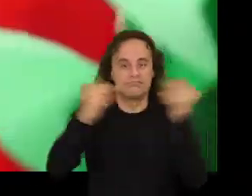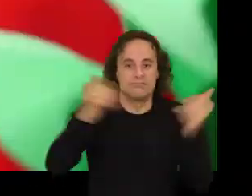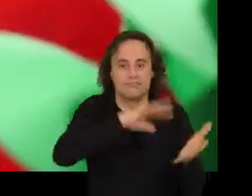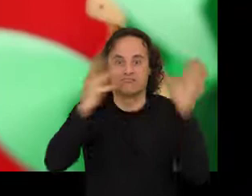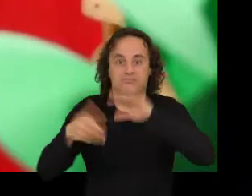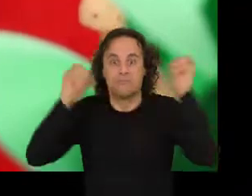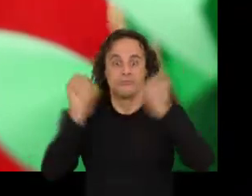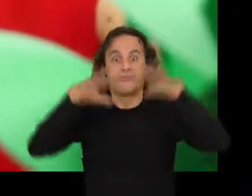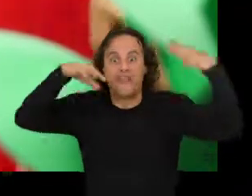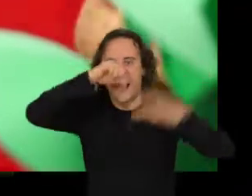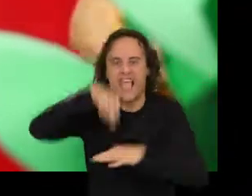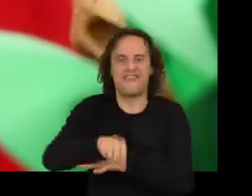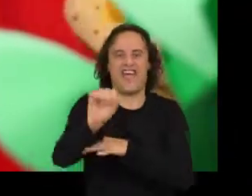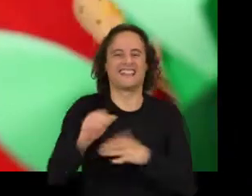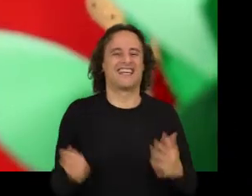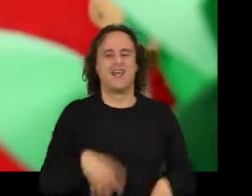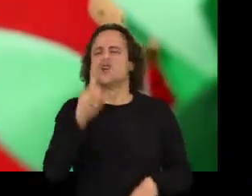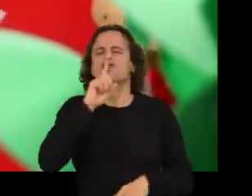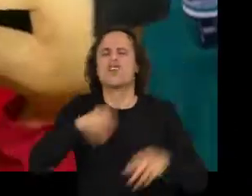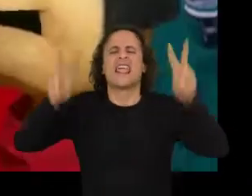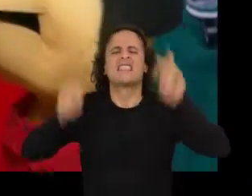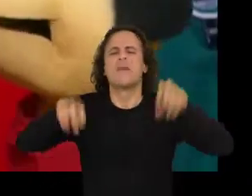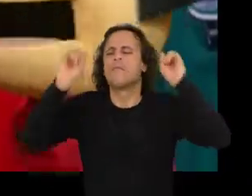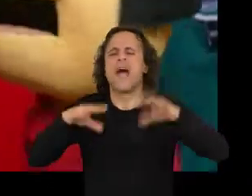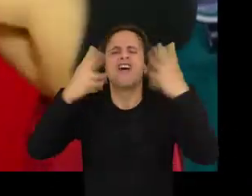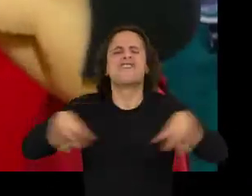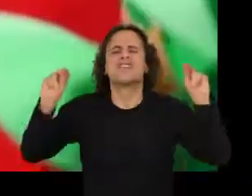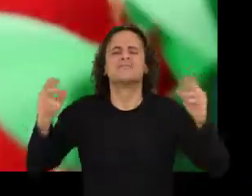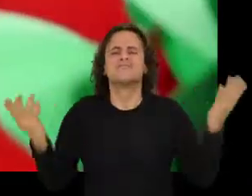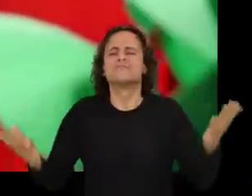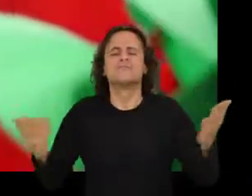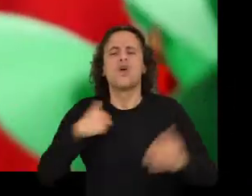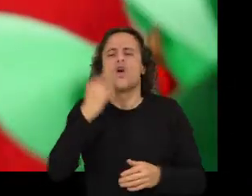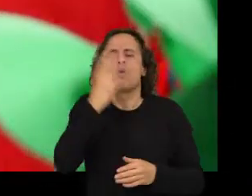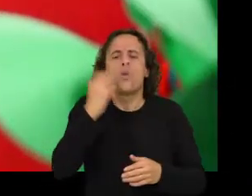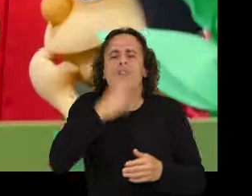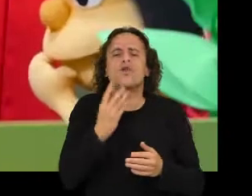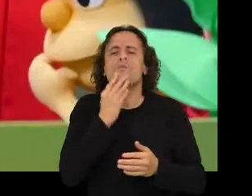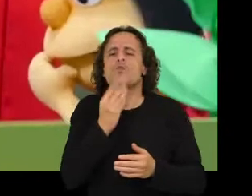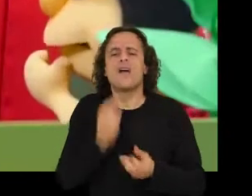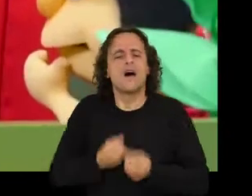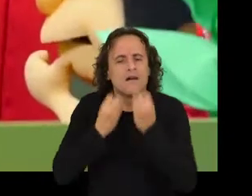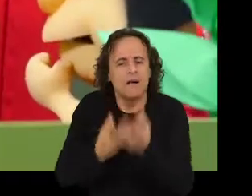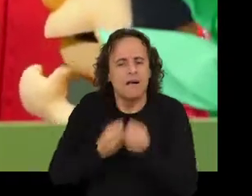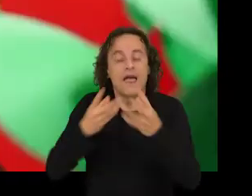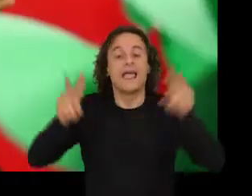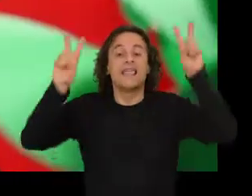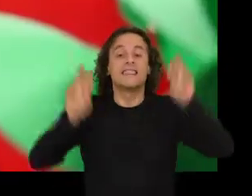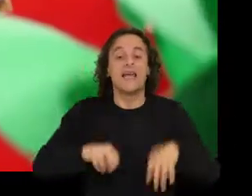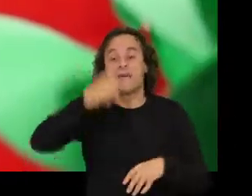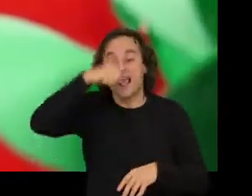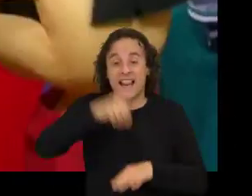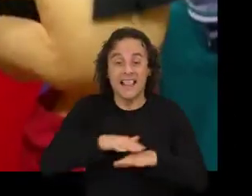en elefante. ¡Calade coa maxia! Vou contar o conto de Murguía. O do neno que